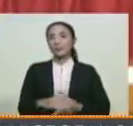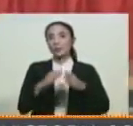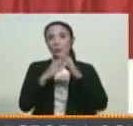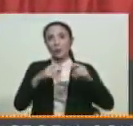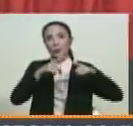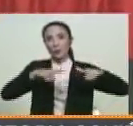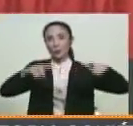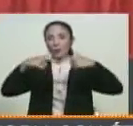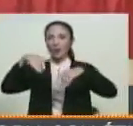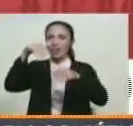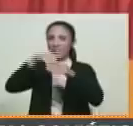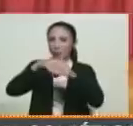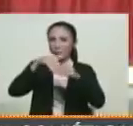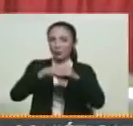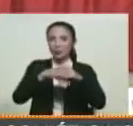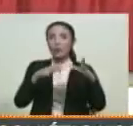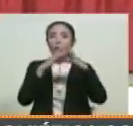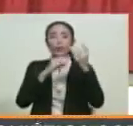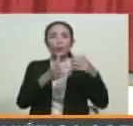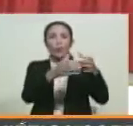centros electorales, todas las VC.